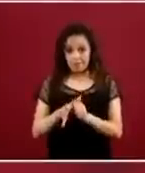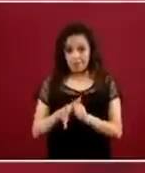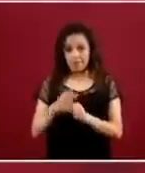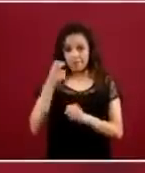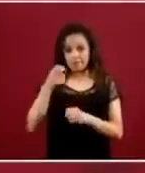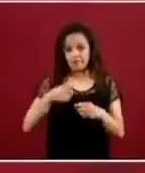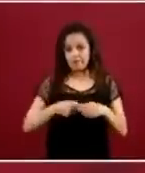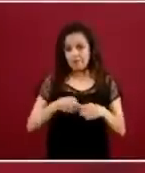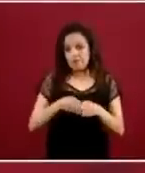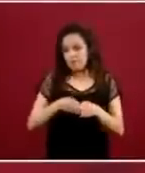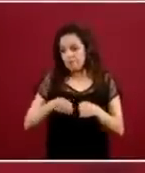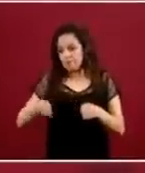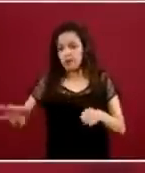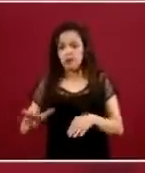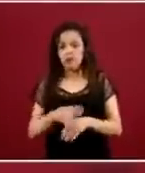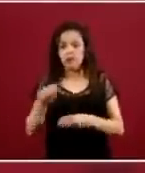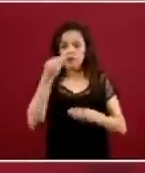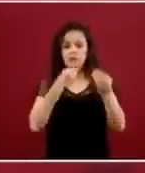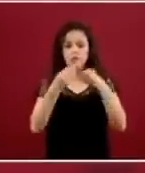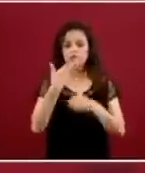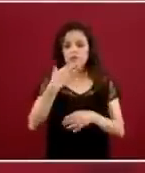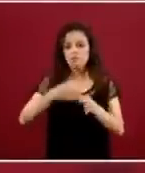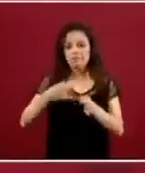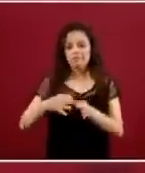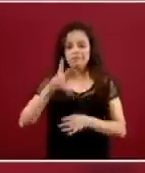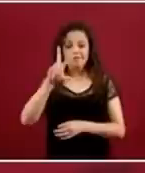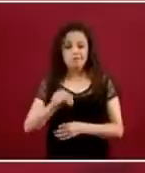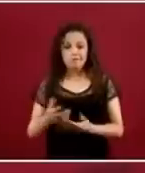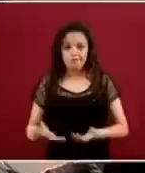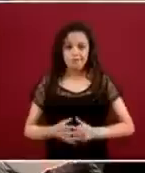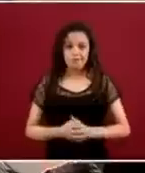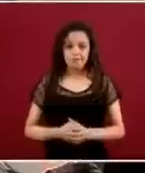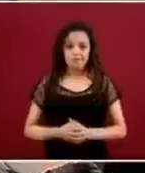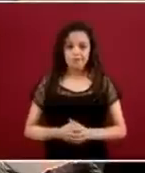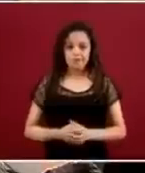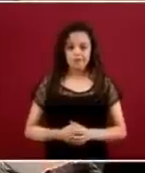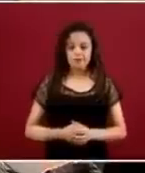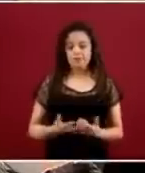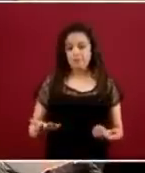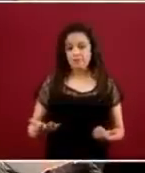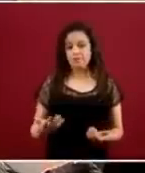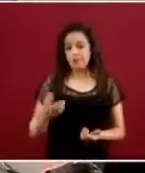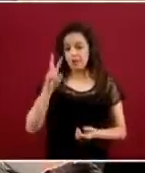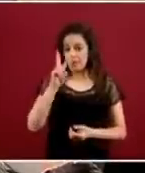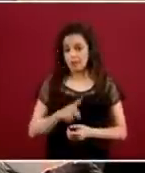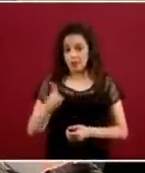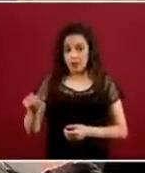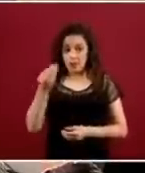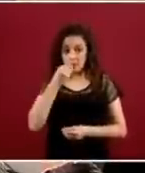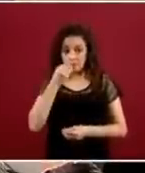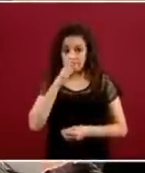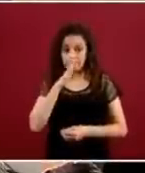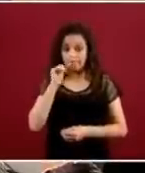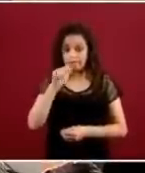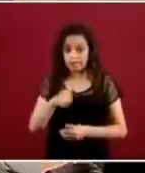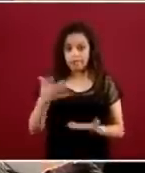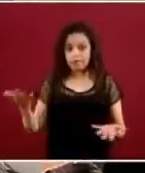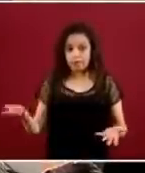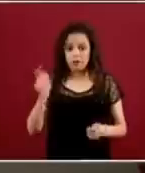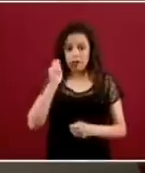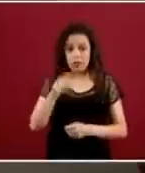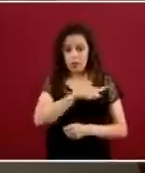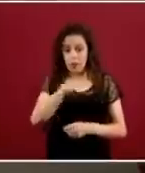la mala alimentación e insisto la mala alimentación no es un fenómeno que dependa solamente de la voluntad de los individuos